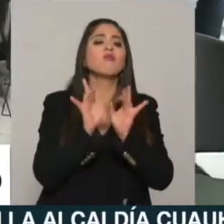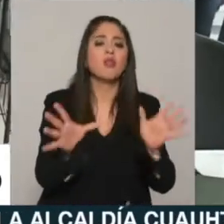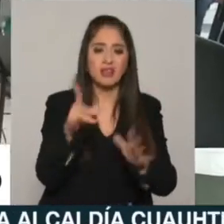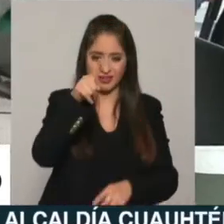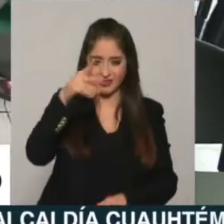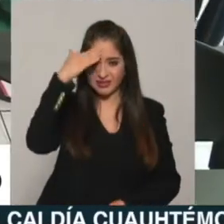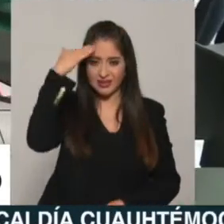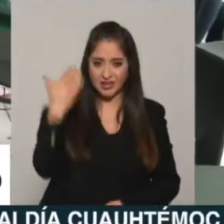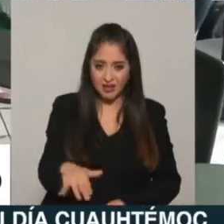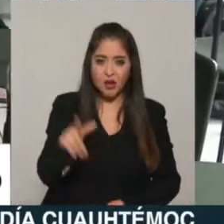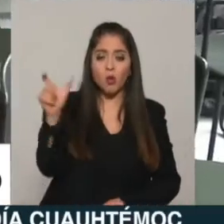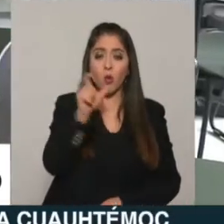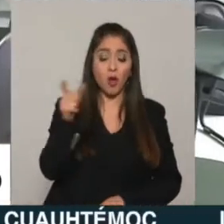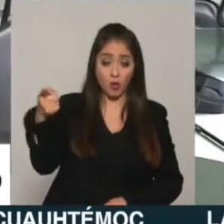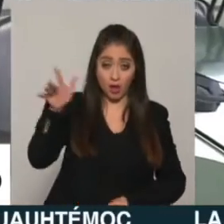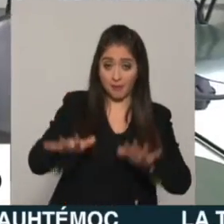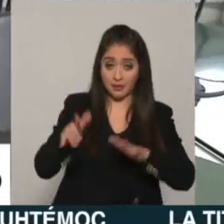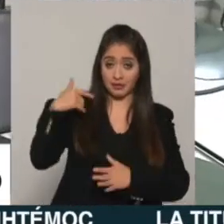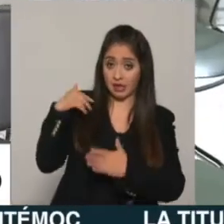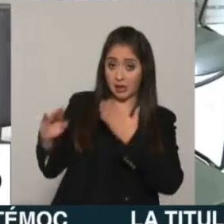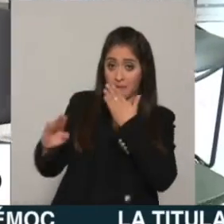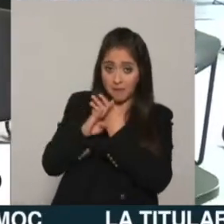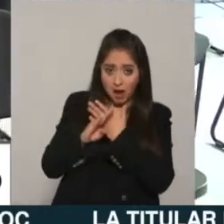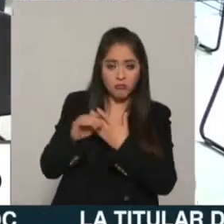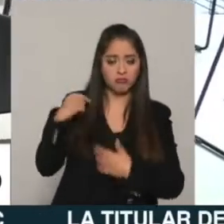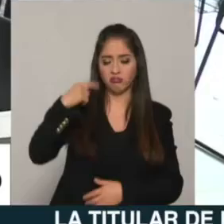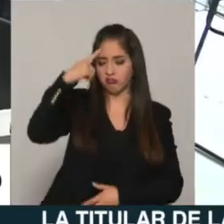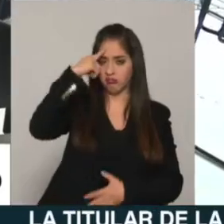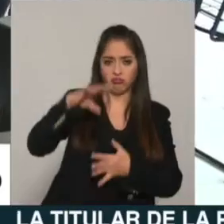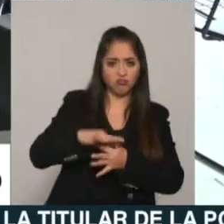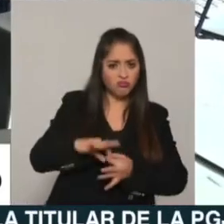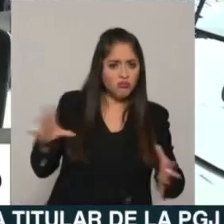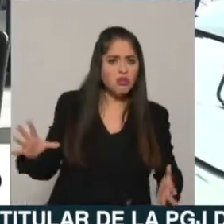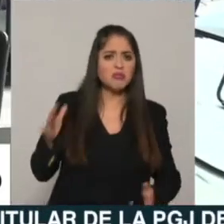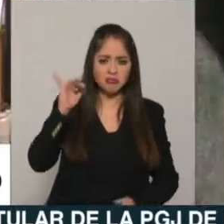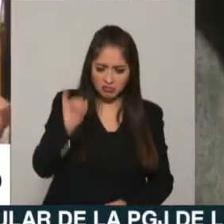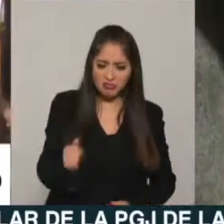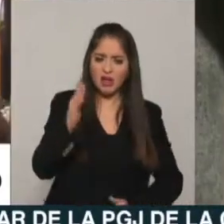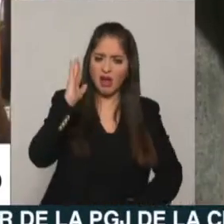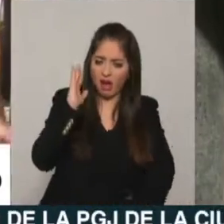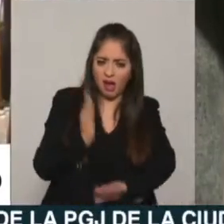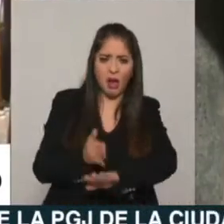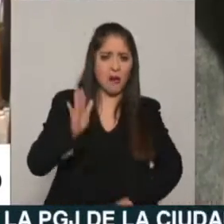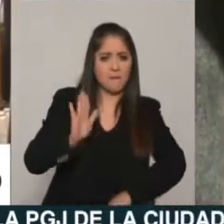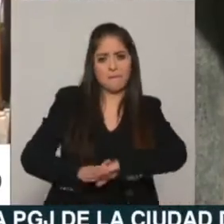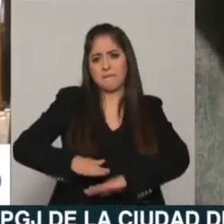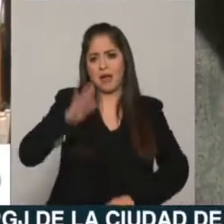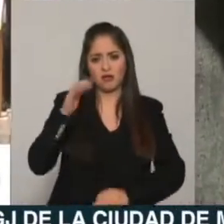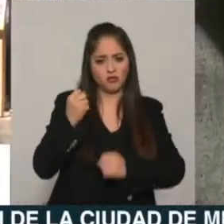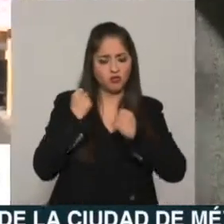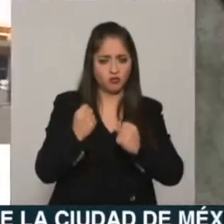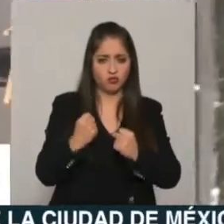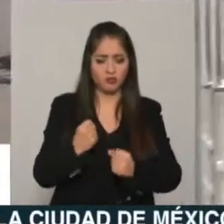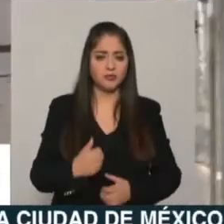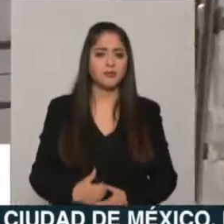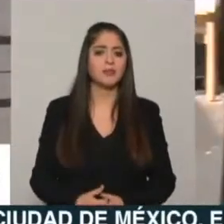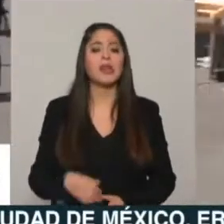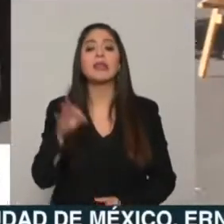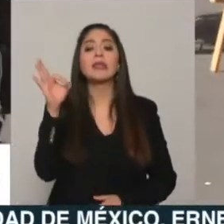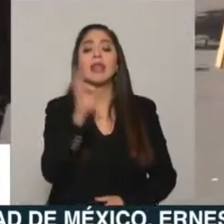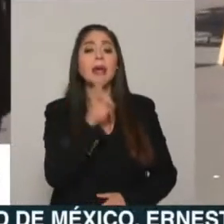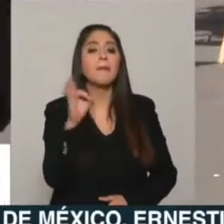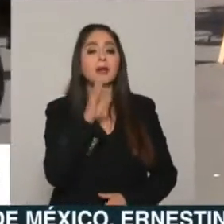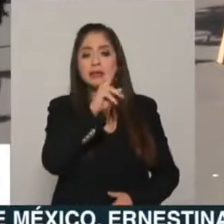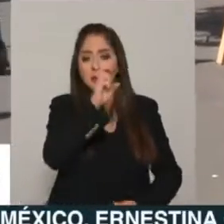Y sobre todo si somos los afectados. Claro. Siempre vamos a decir pues que se le aplique la sanción más drástica. Magistrado, a lo mejor aplicar esta sanción